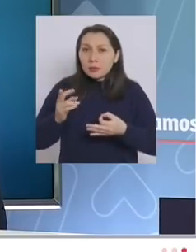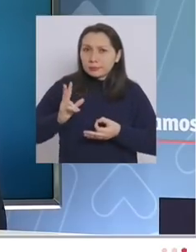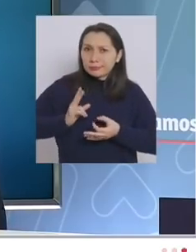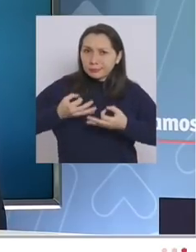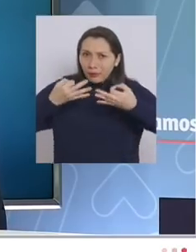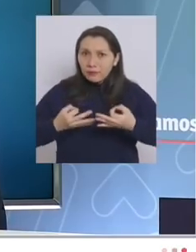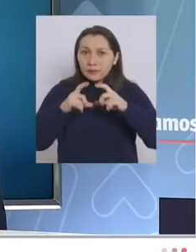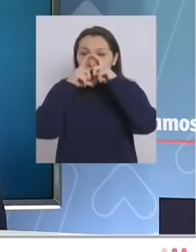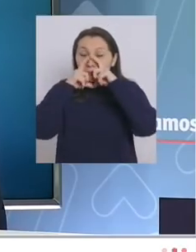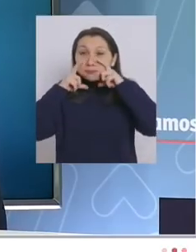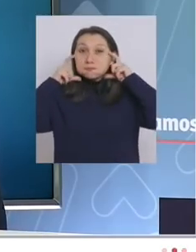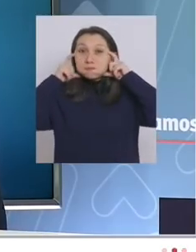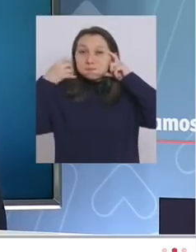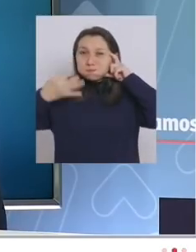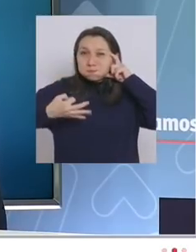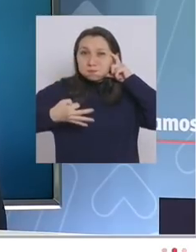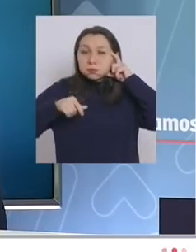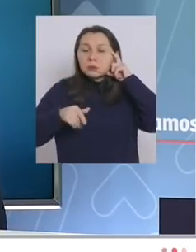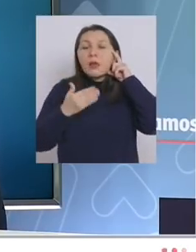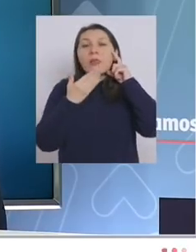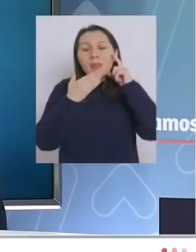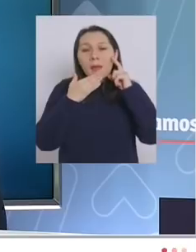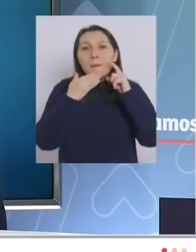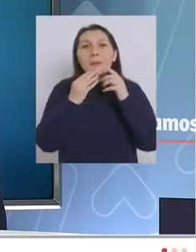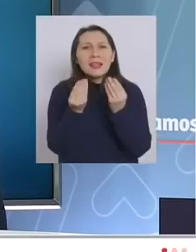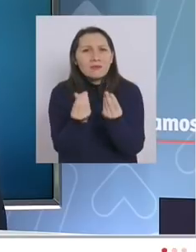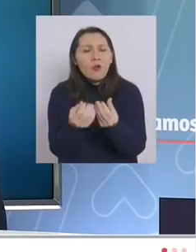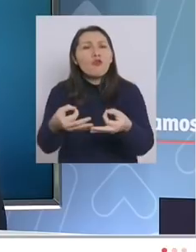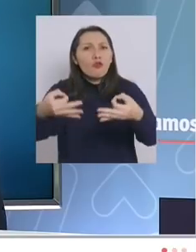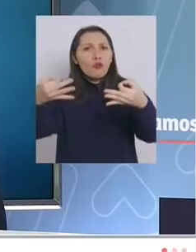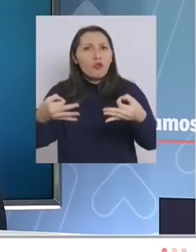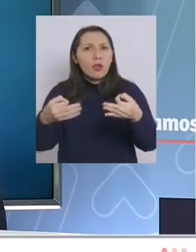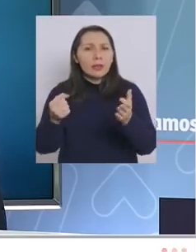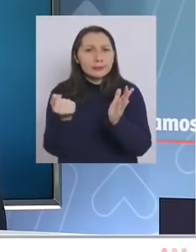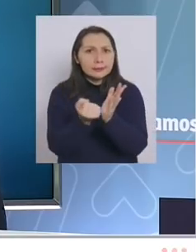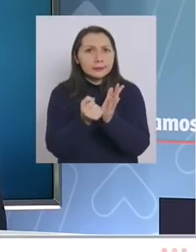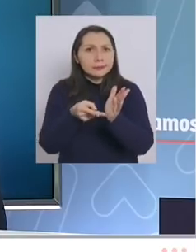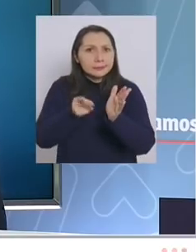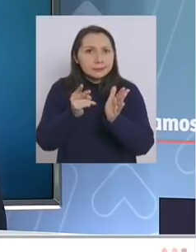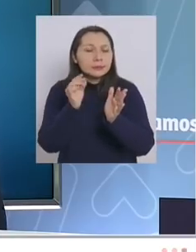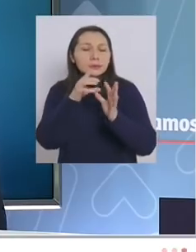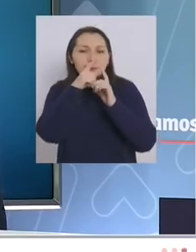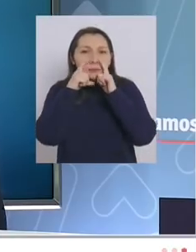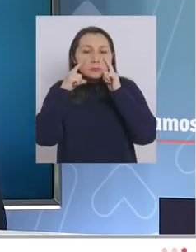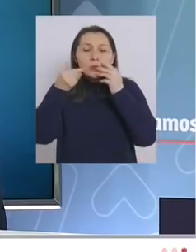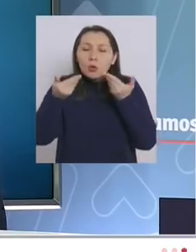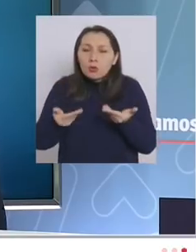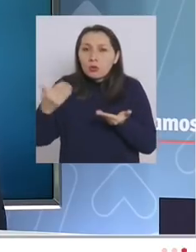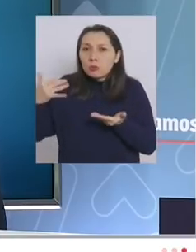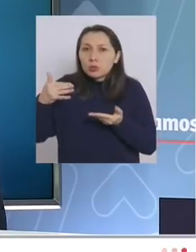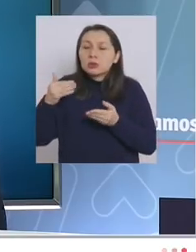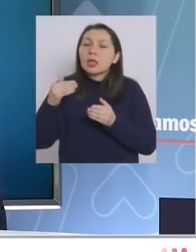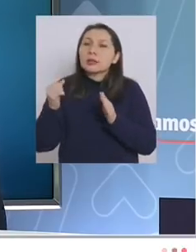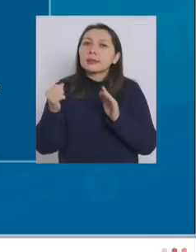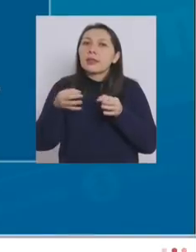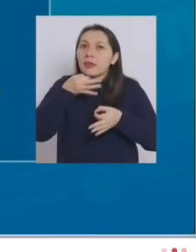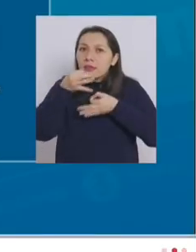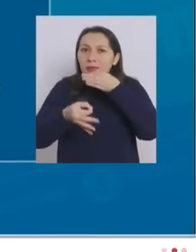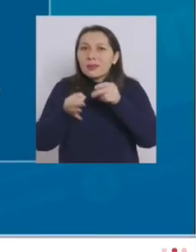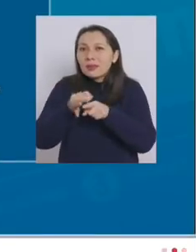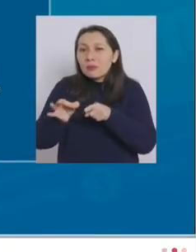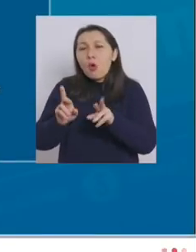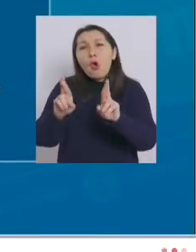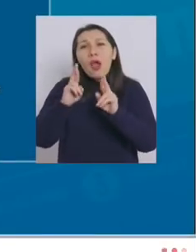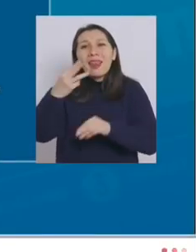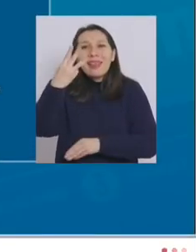de mascarilla, sino que también el uso de mascarillas de calidad. Hoy día es importante recomendar que usemos mascarillas,